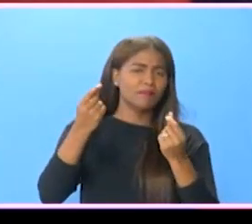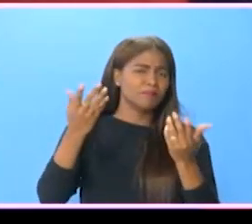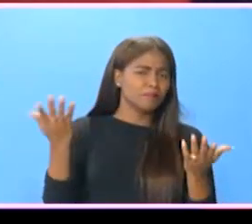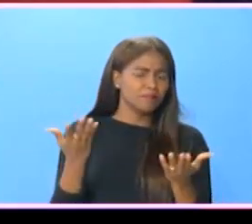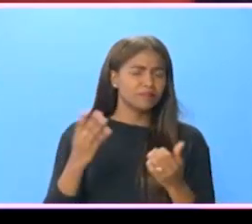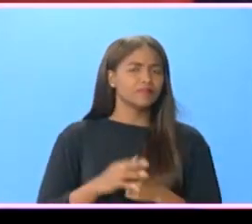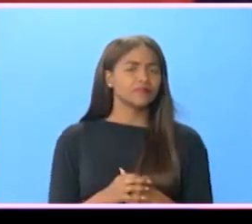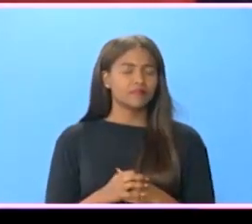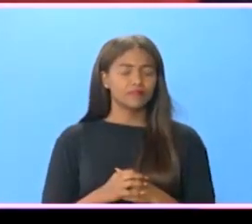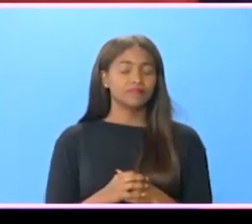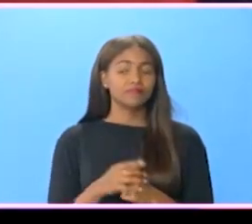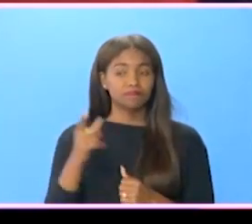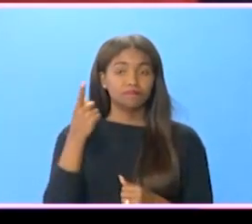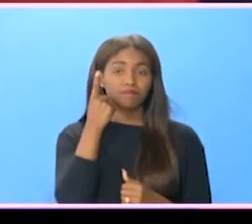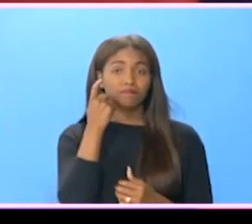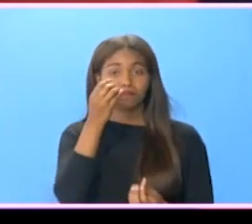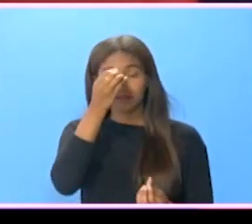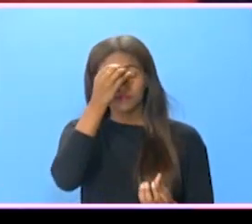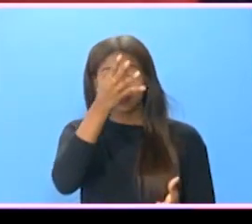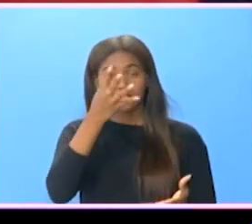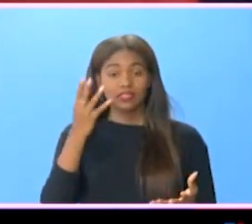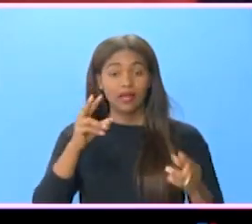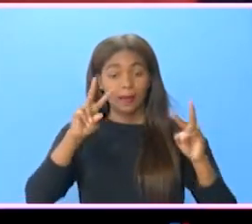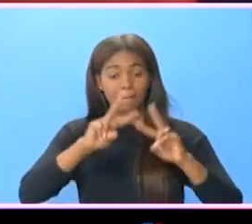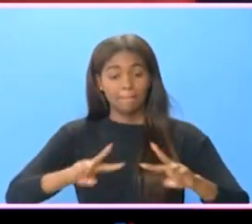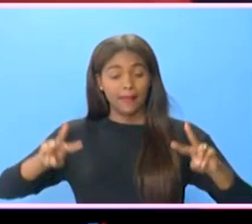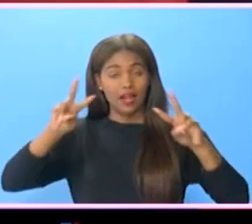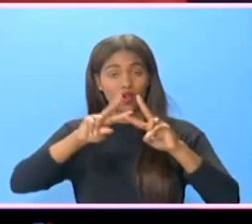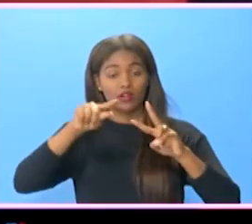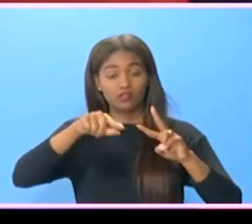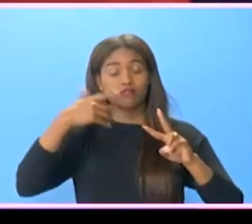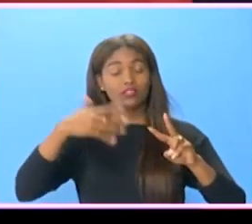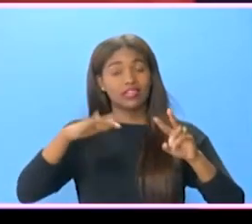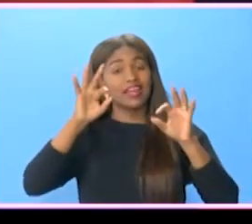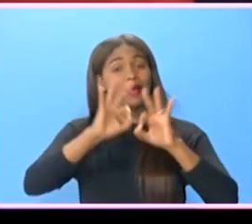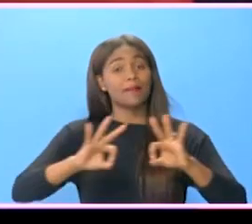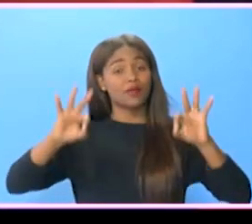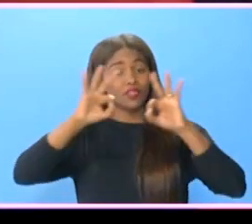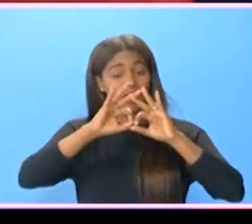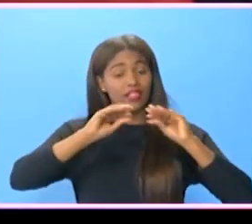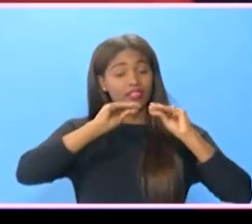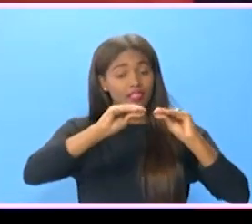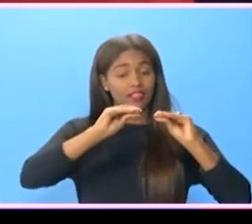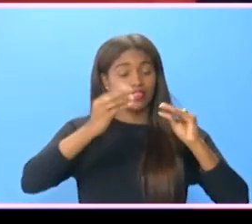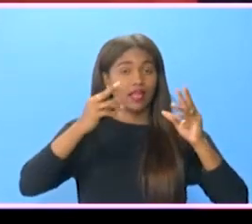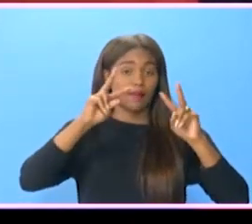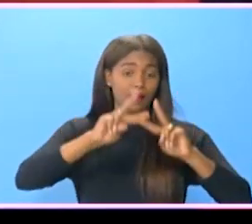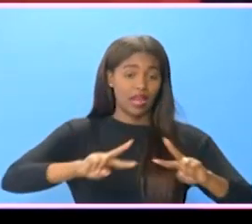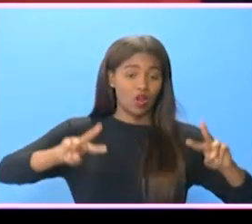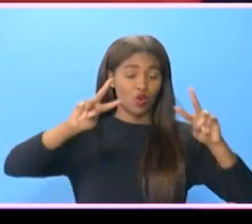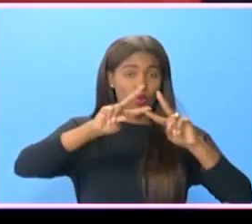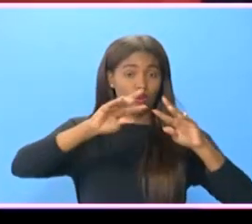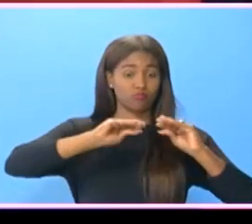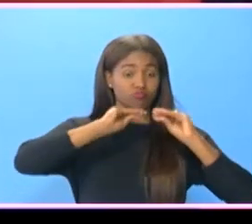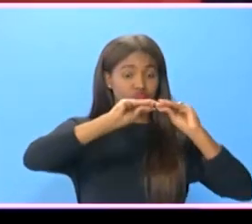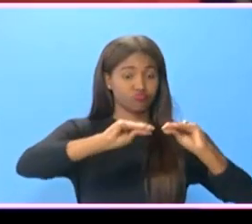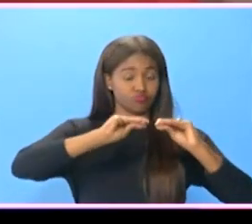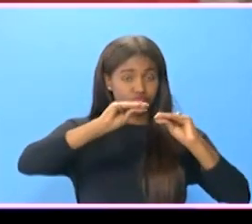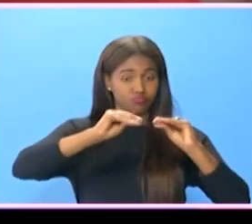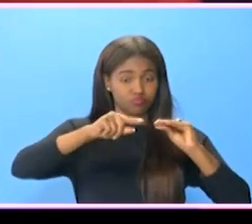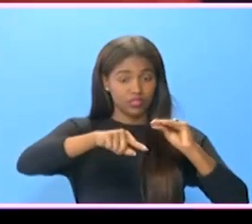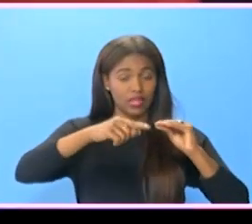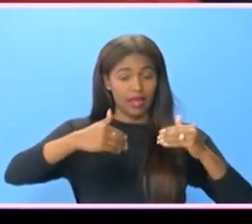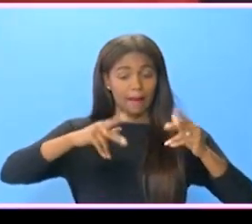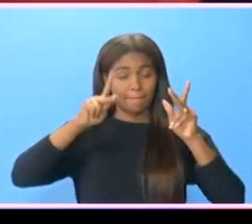Bueno, como tú decías, los valores son imprescindibles, tanto los valores que se le impregnan al